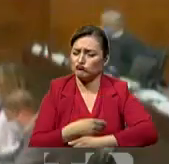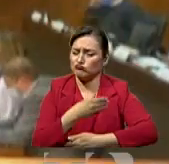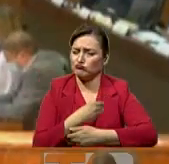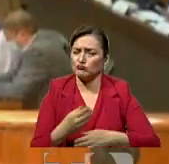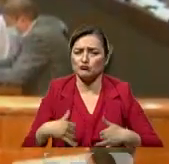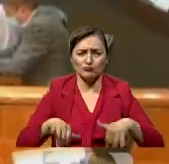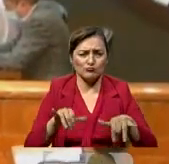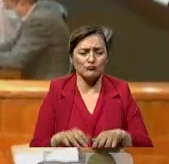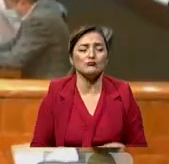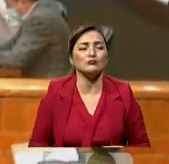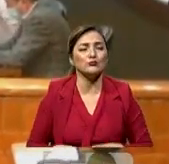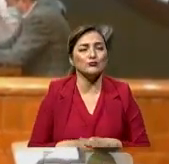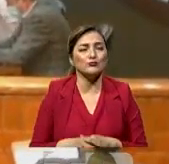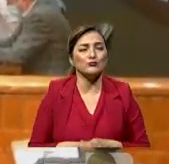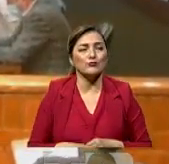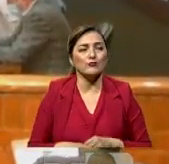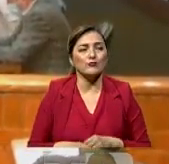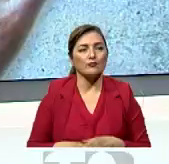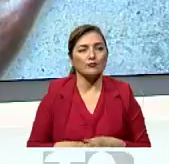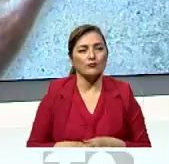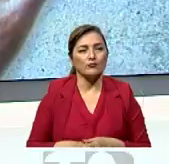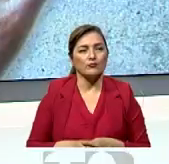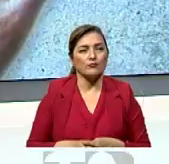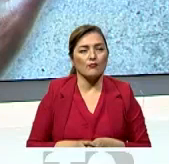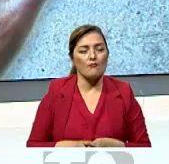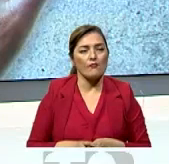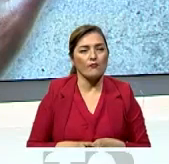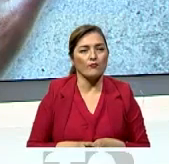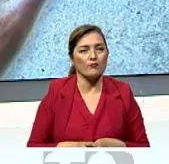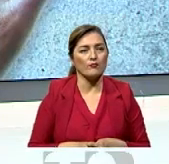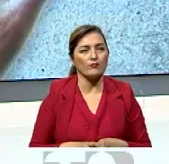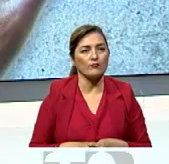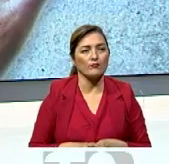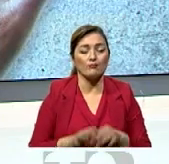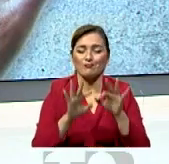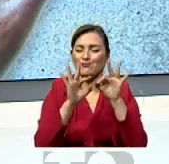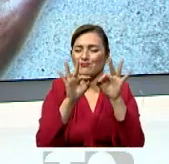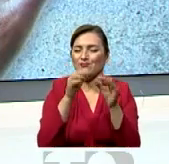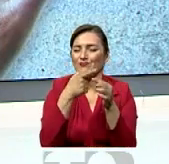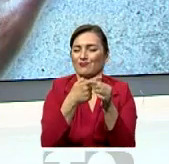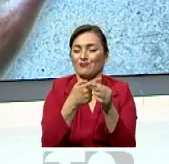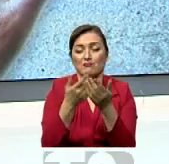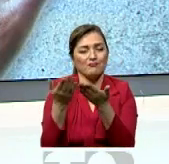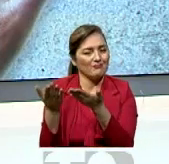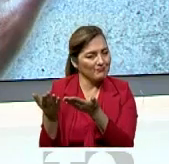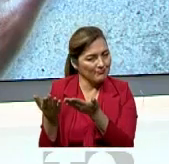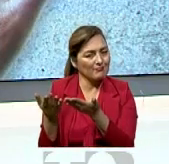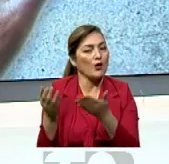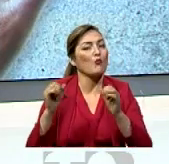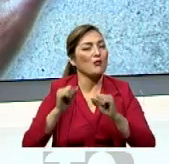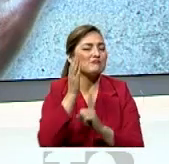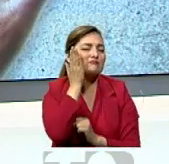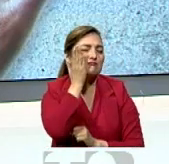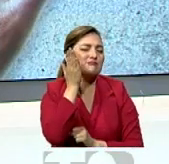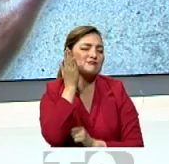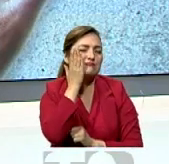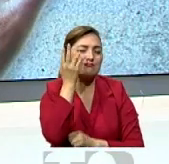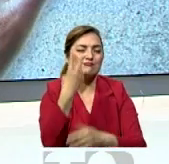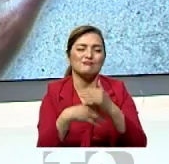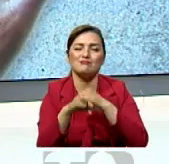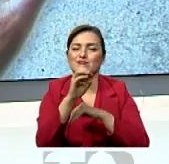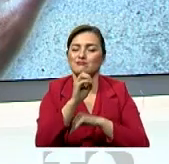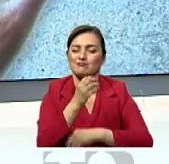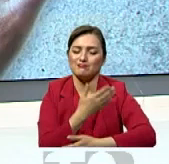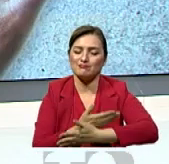Quito, Stephanie Paz, 24 horas. Qué bueno por la capital que ya cuente con estos espacios para las madres y para sus hijos.